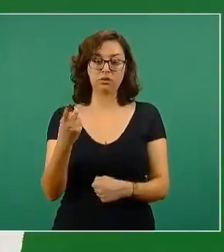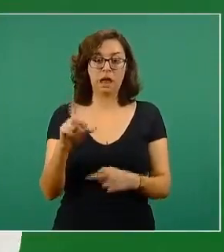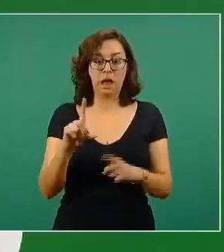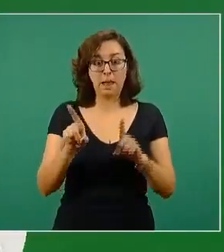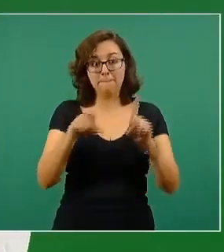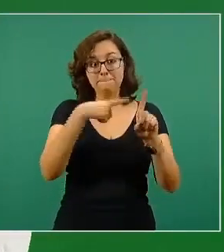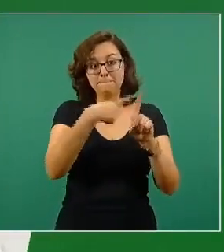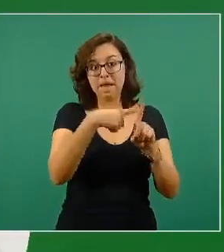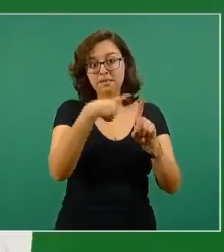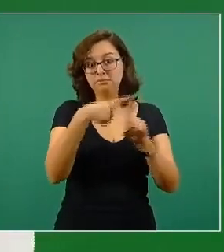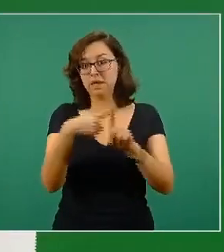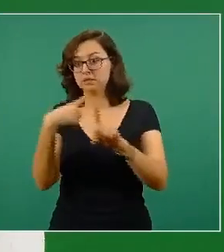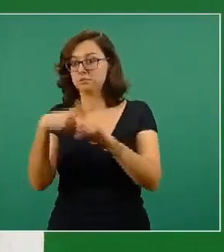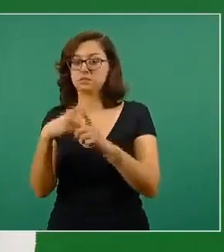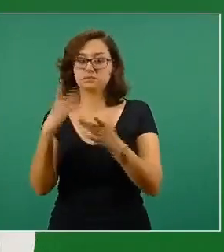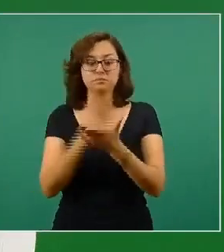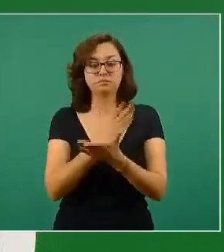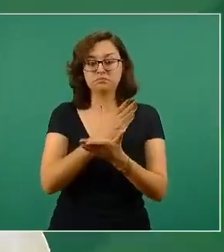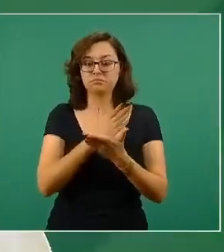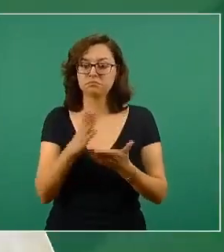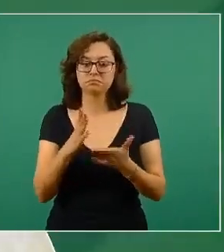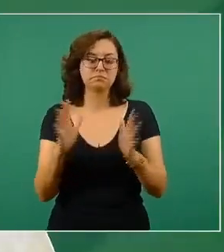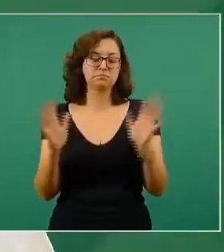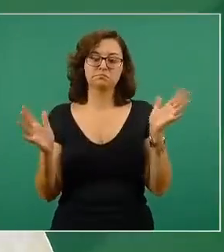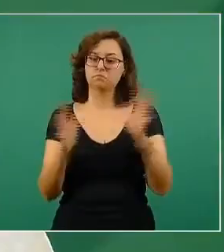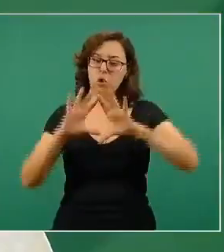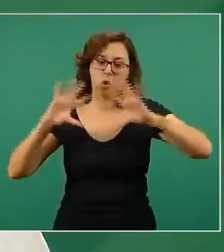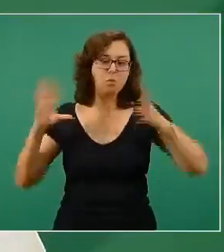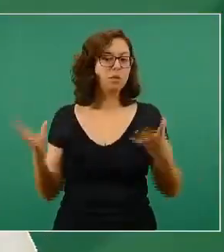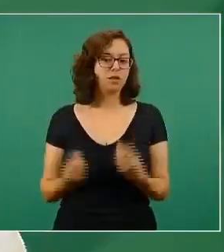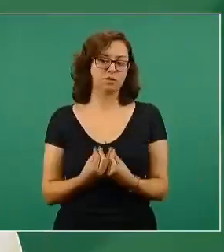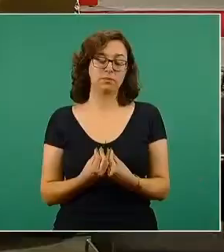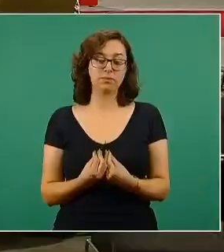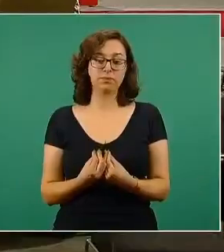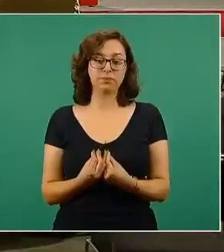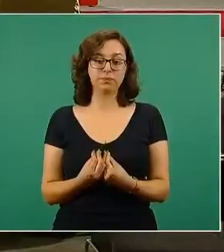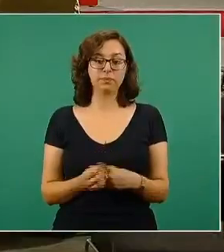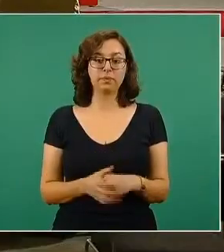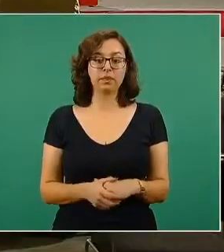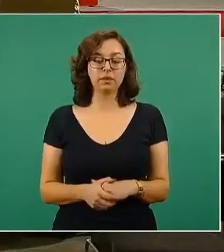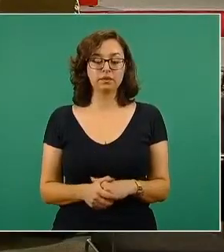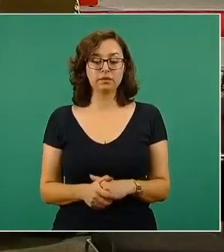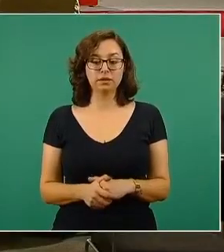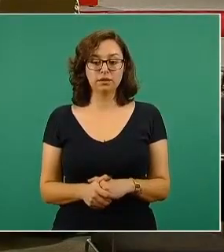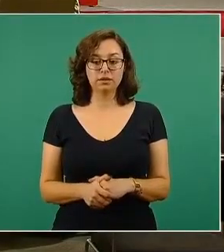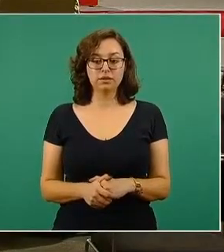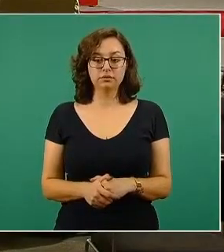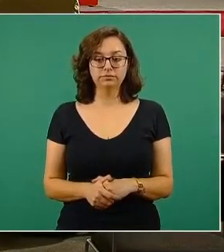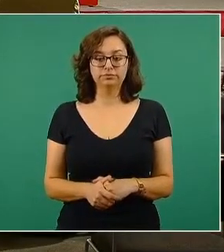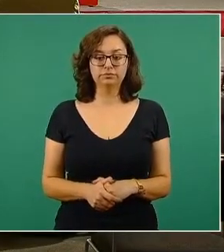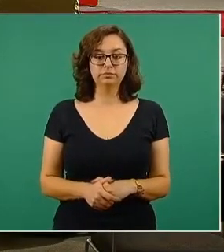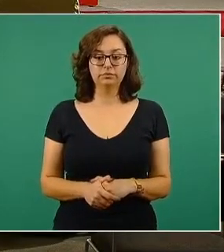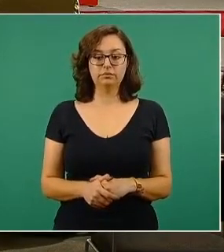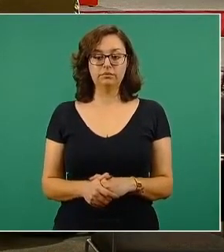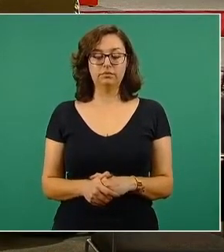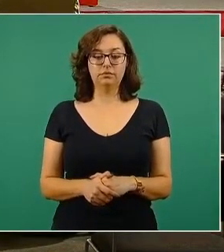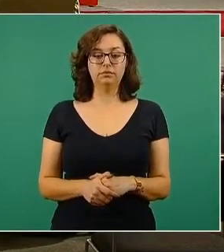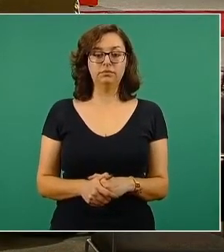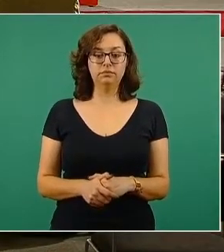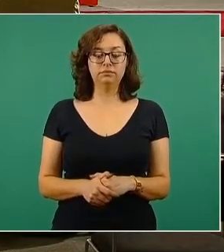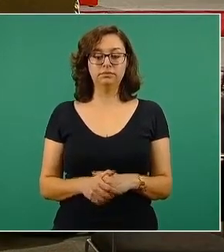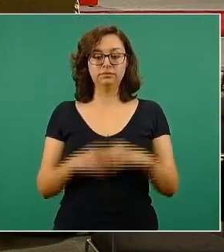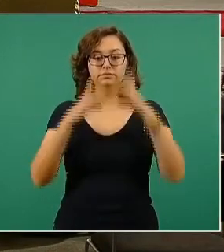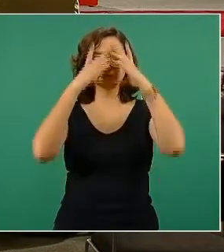linealmente la proporción de personas inmunes. En su momento, para tener este